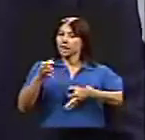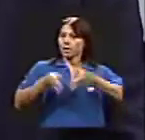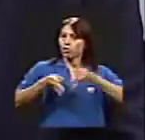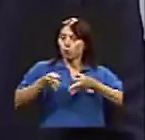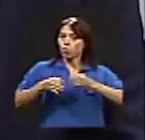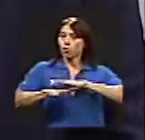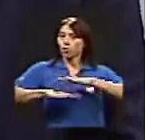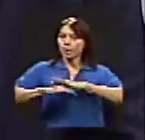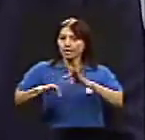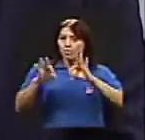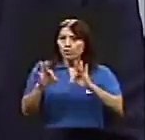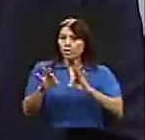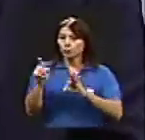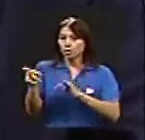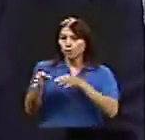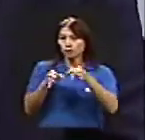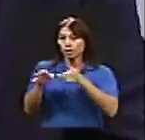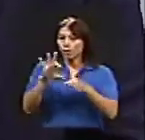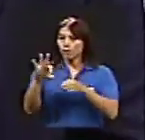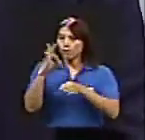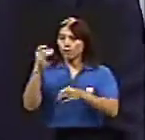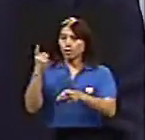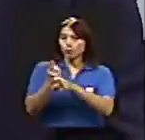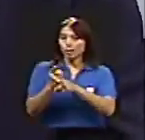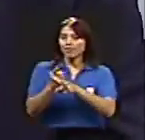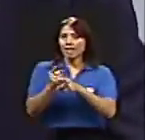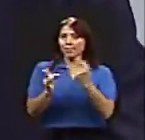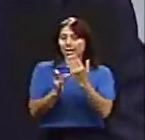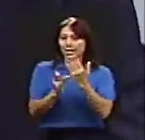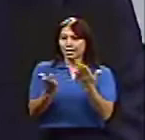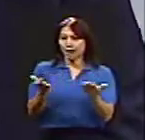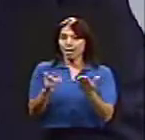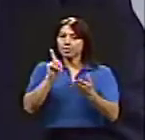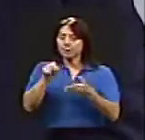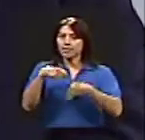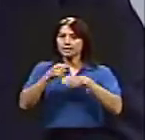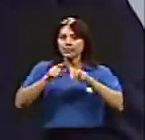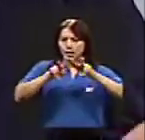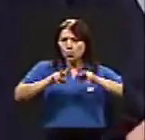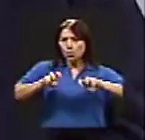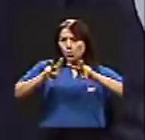manera correcta, profesional, técnica, que la. Pero